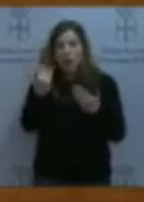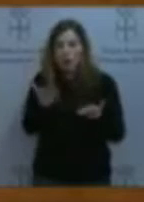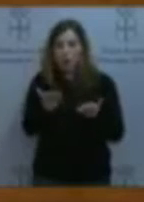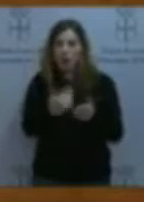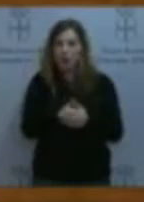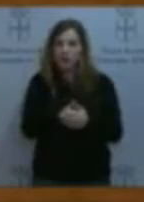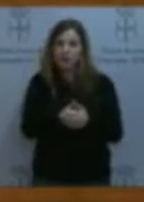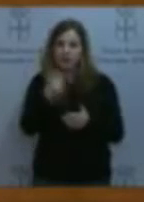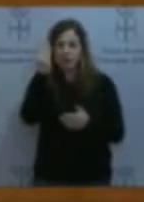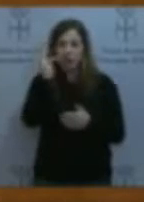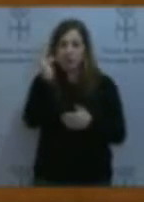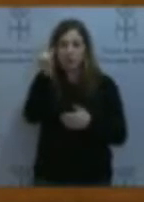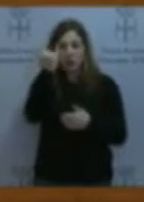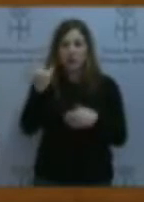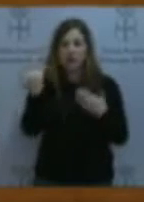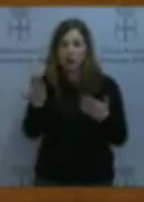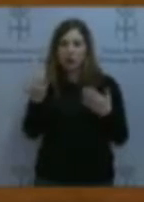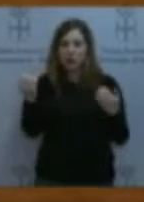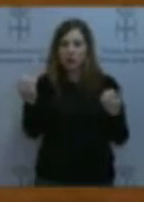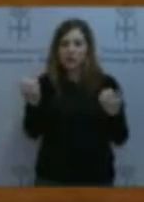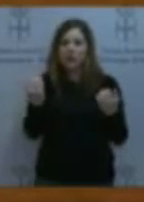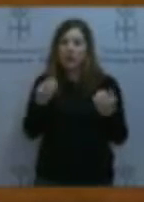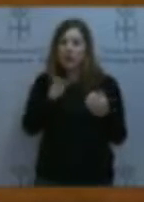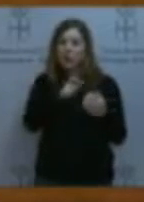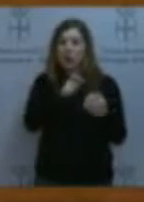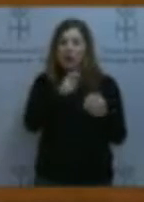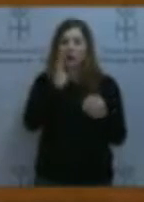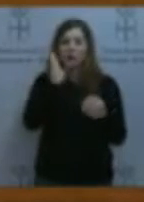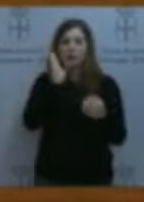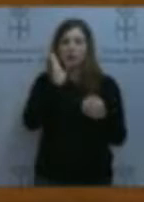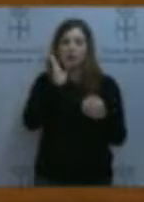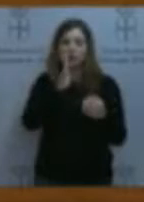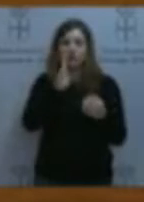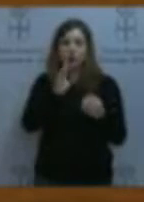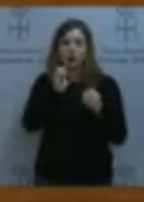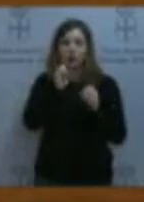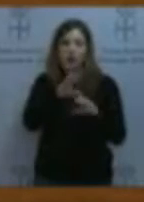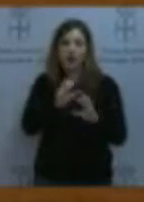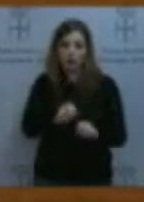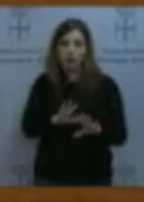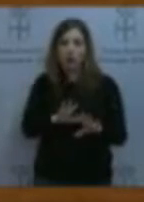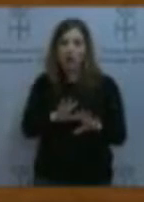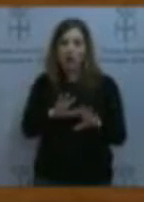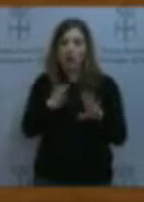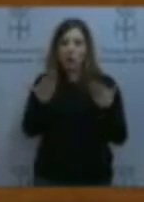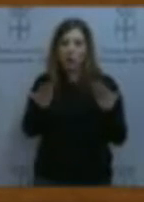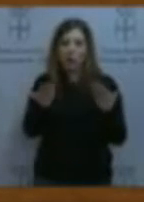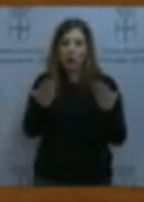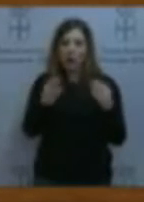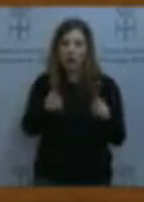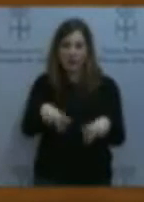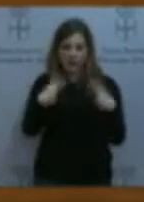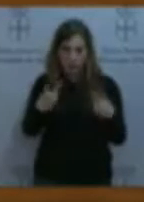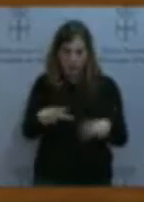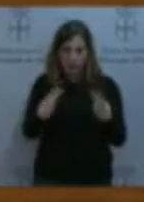grandes productores de residuos de materia orgánica, que principalmente son los grandes restaurantes y los supermercados.